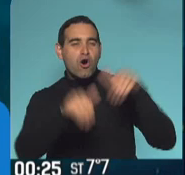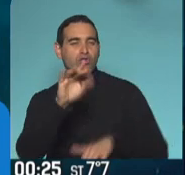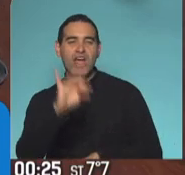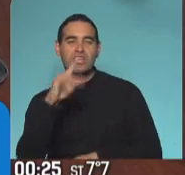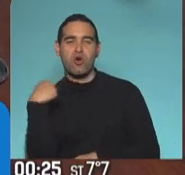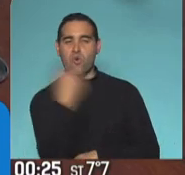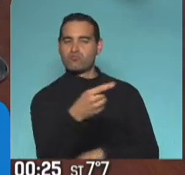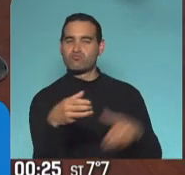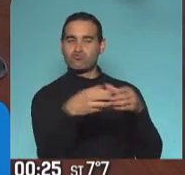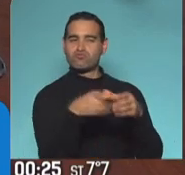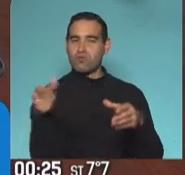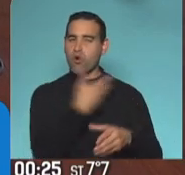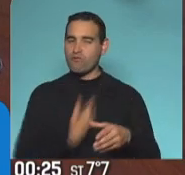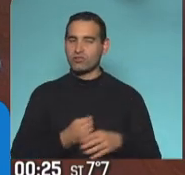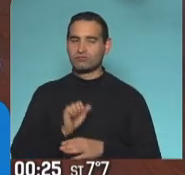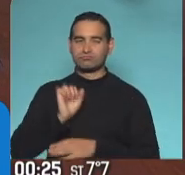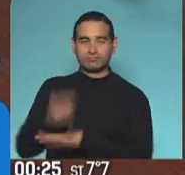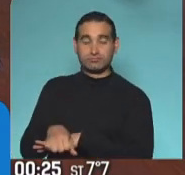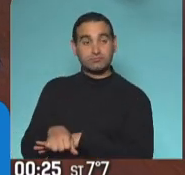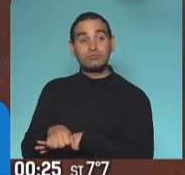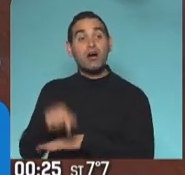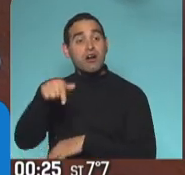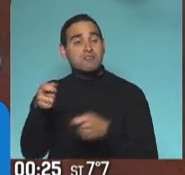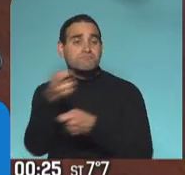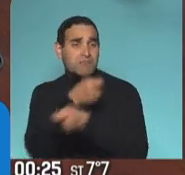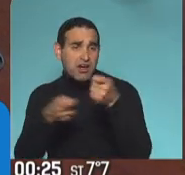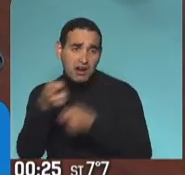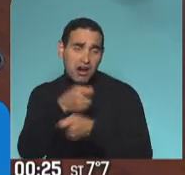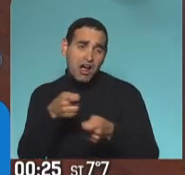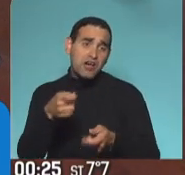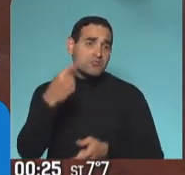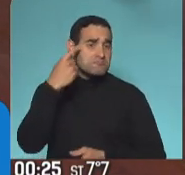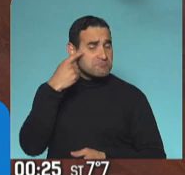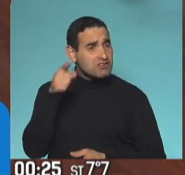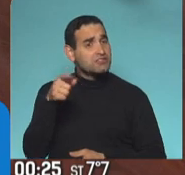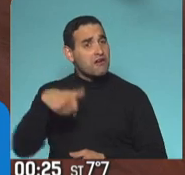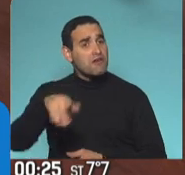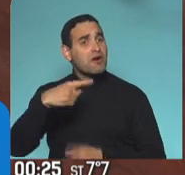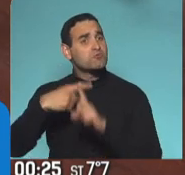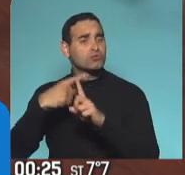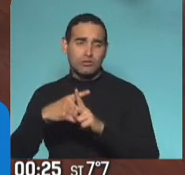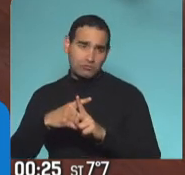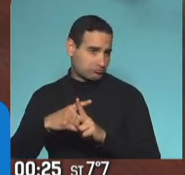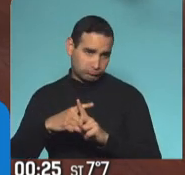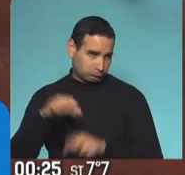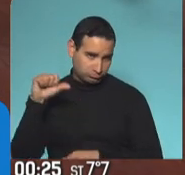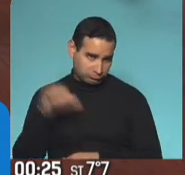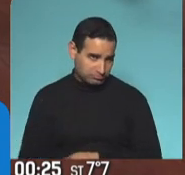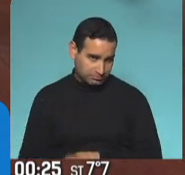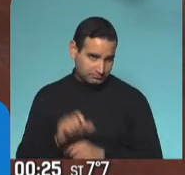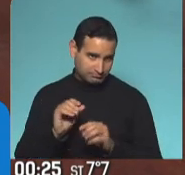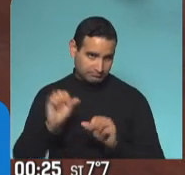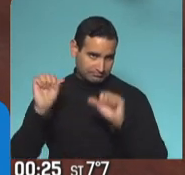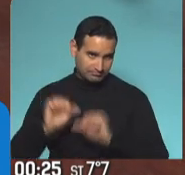alternativa el mercado por que descontaba un resultado mucho más favorable para el gobierno no ocurrió y bueno eso es lo que estamos